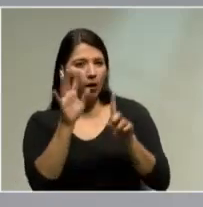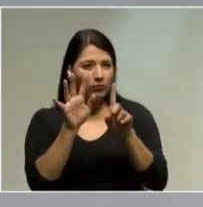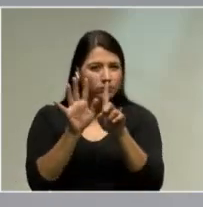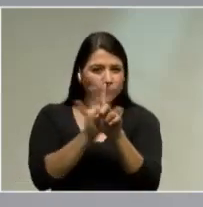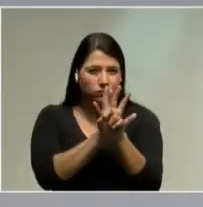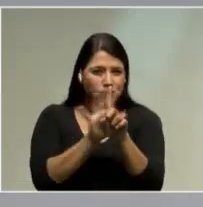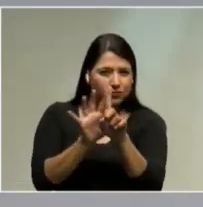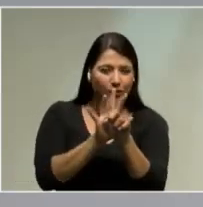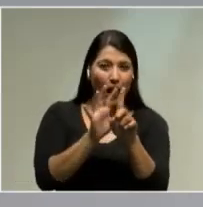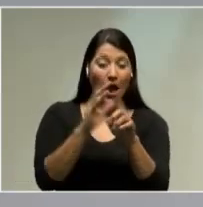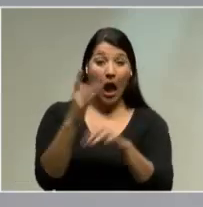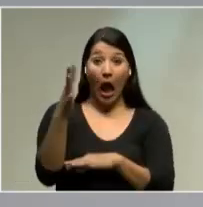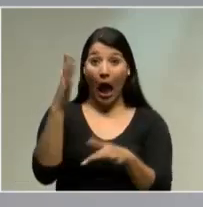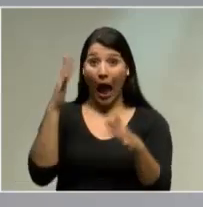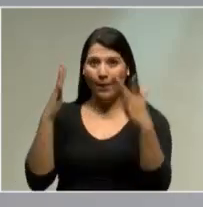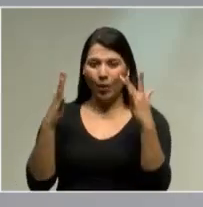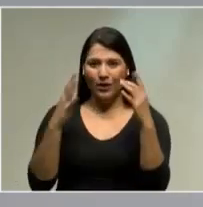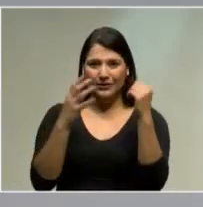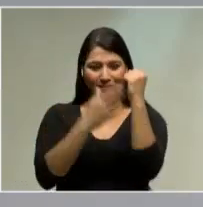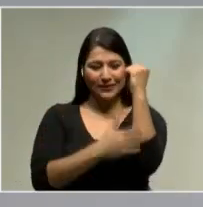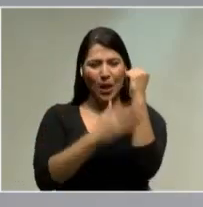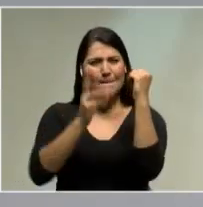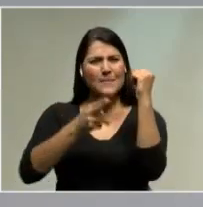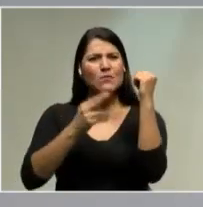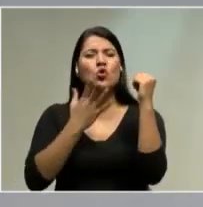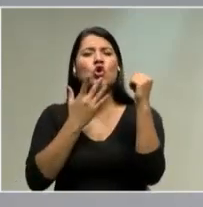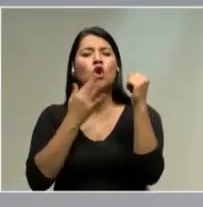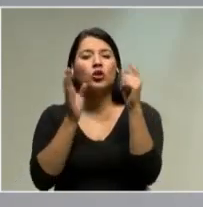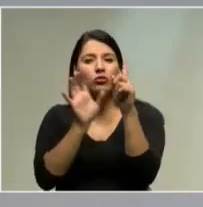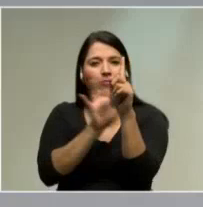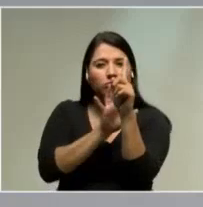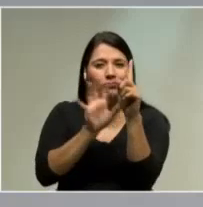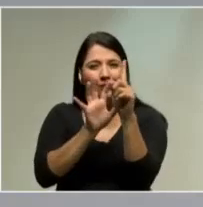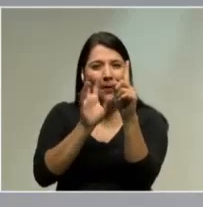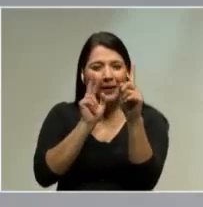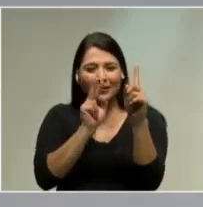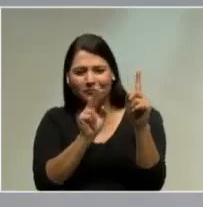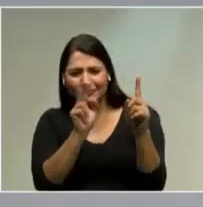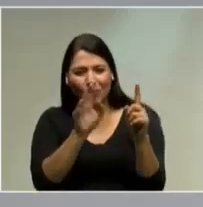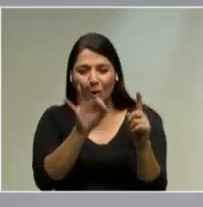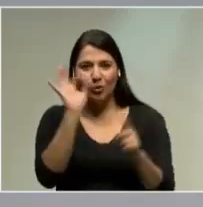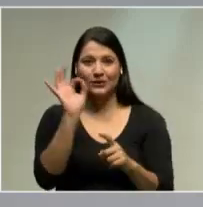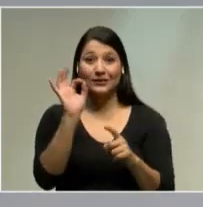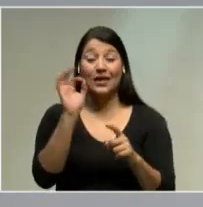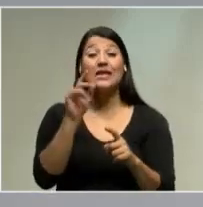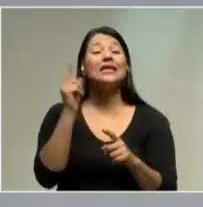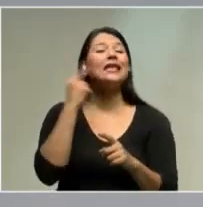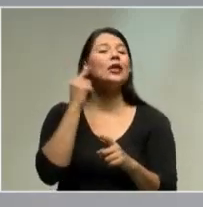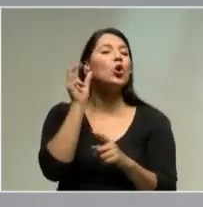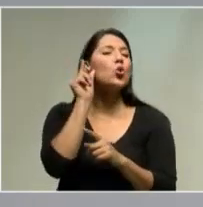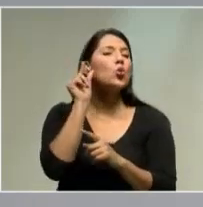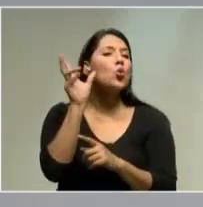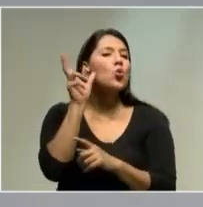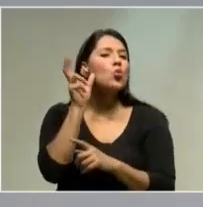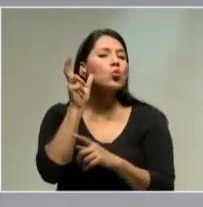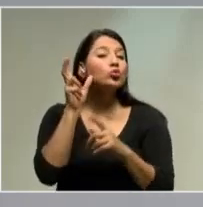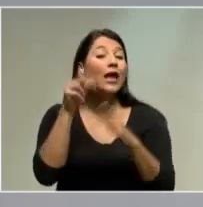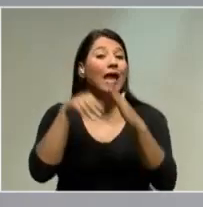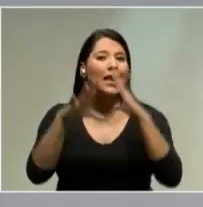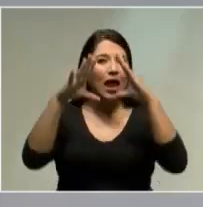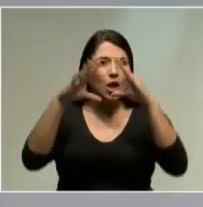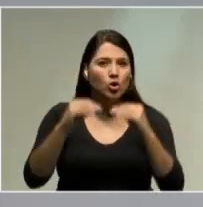los troncos de los árboles y por el sonido agudo que emite por las noches. Hoy le presentamos a la